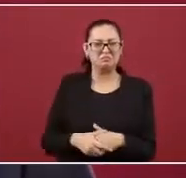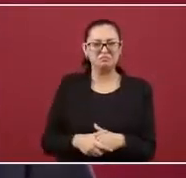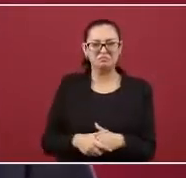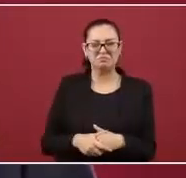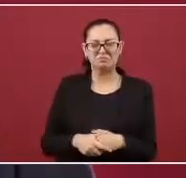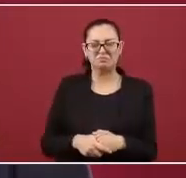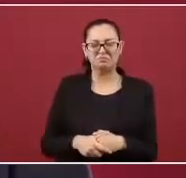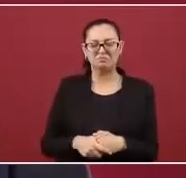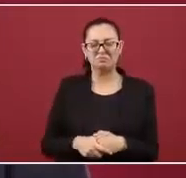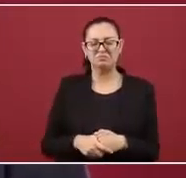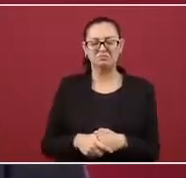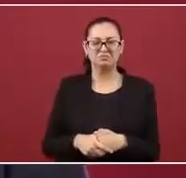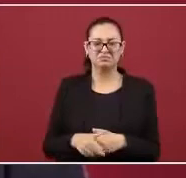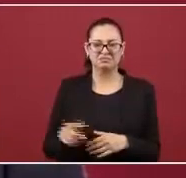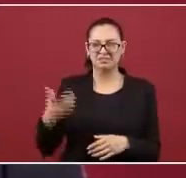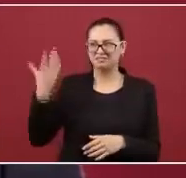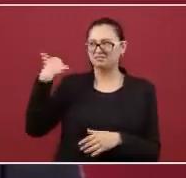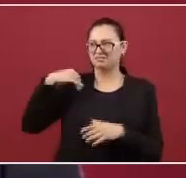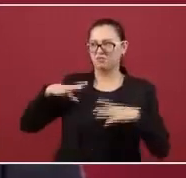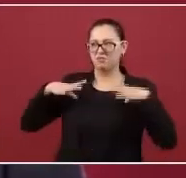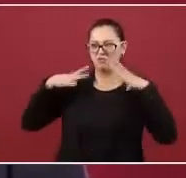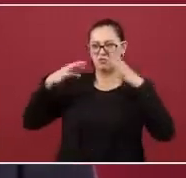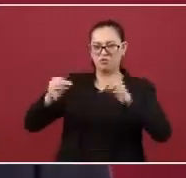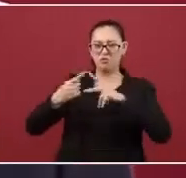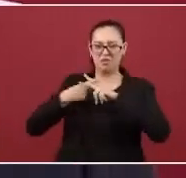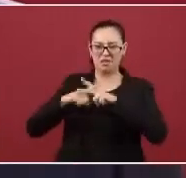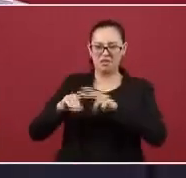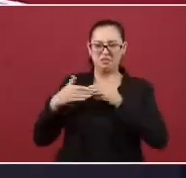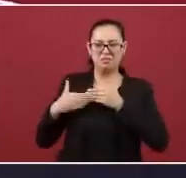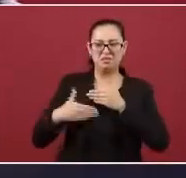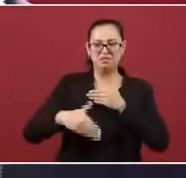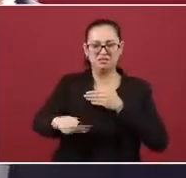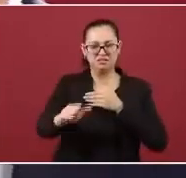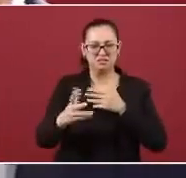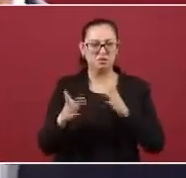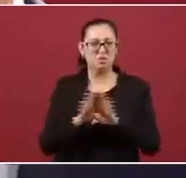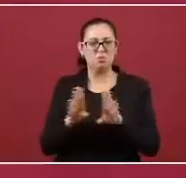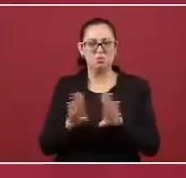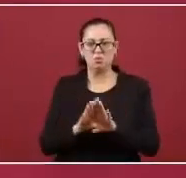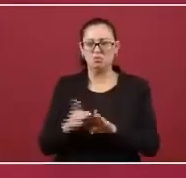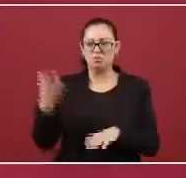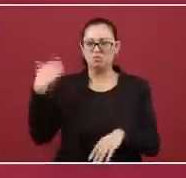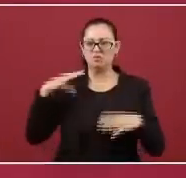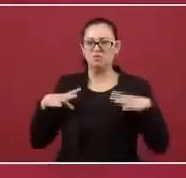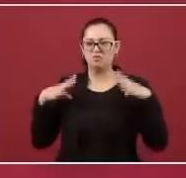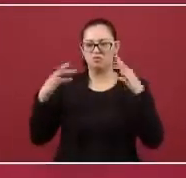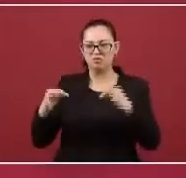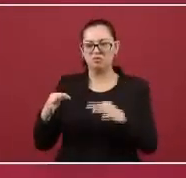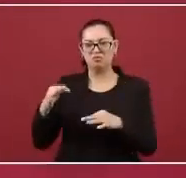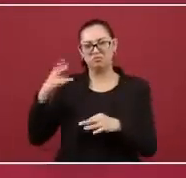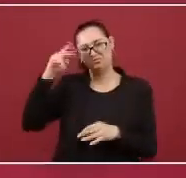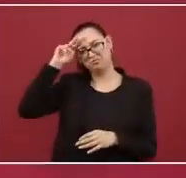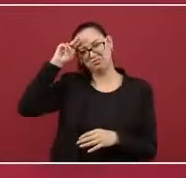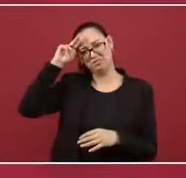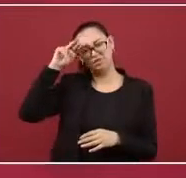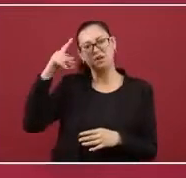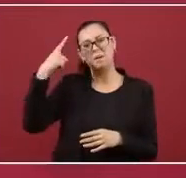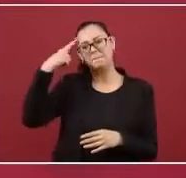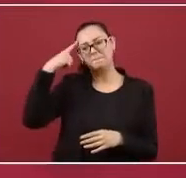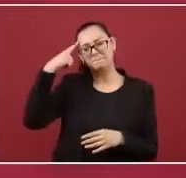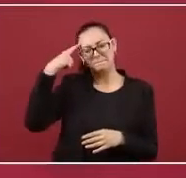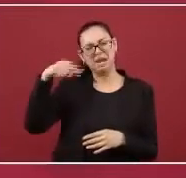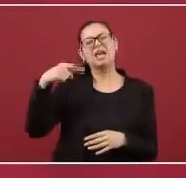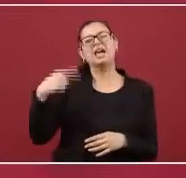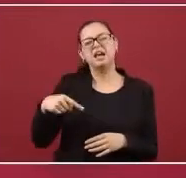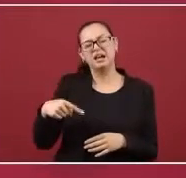que no olvidemos el origen. Se creó en la época de Porfirio Díaz para